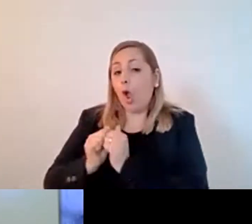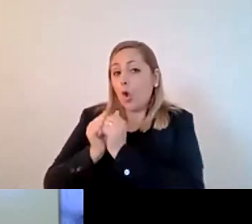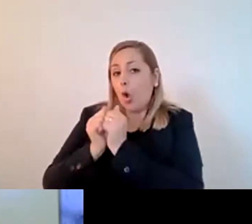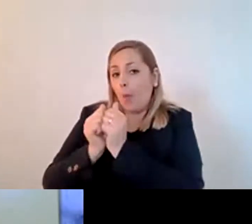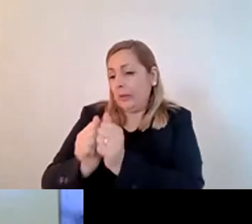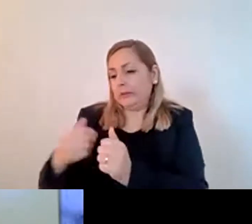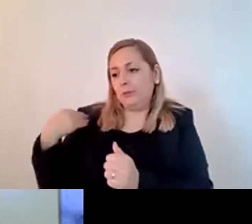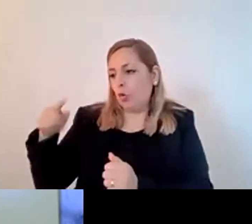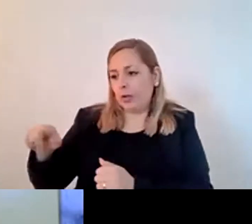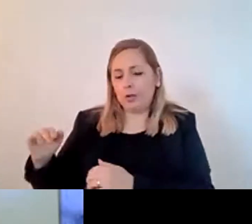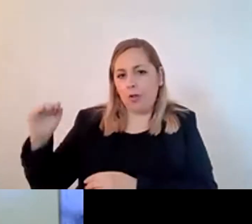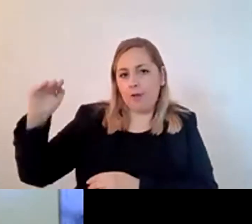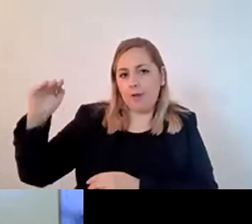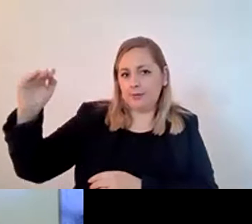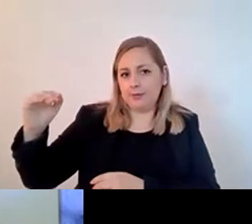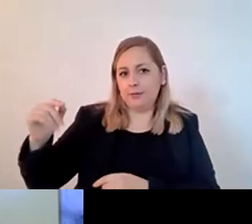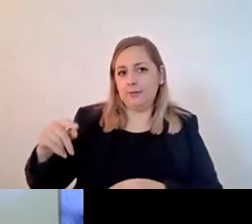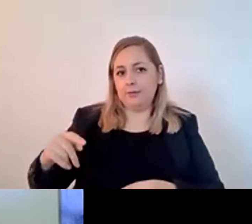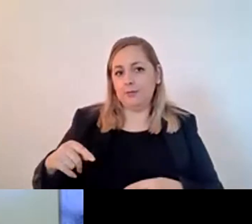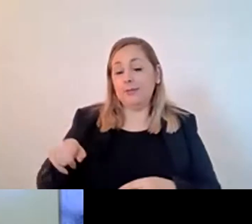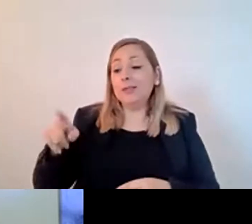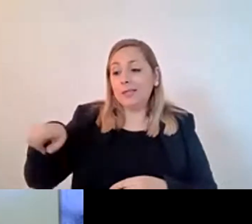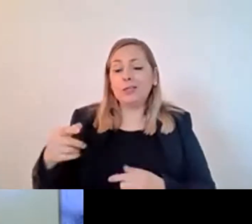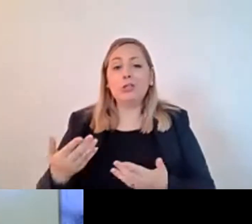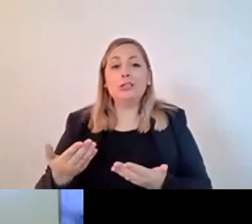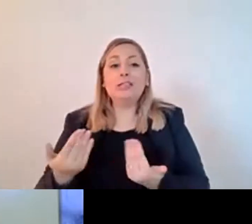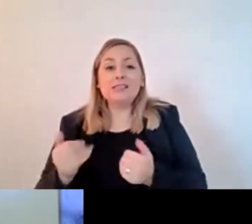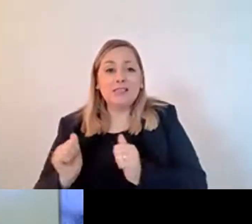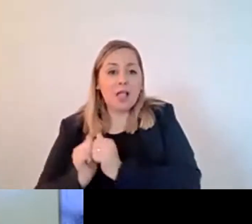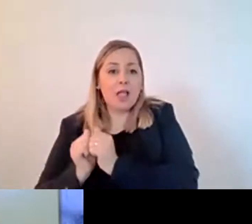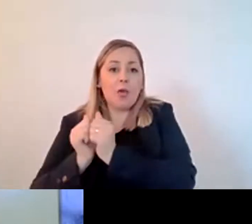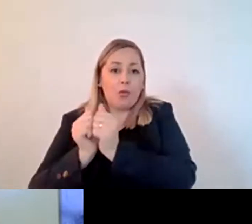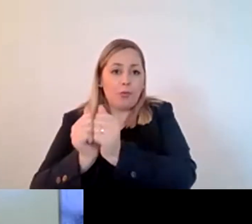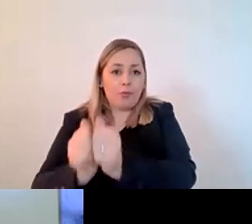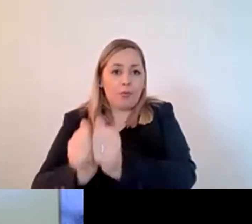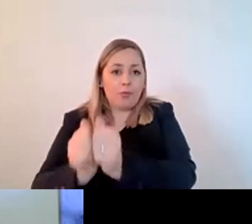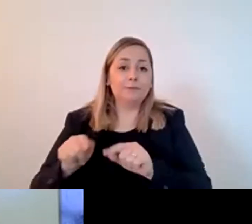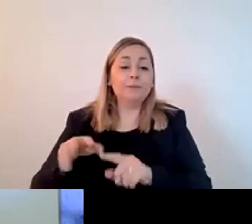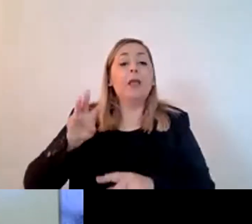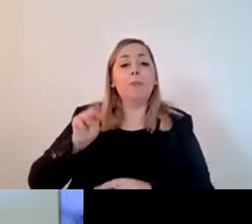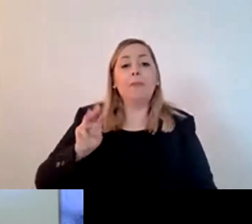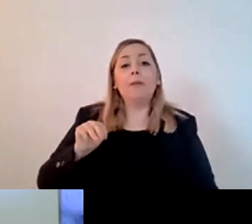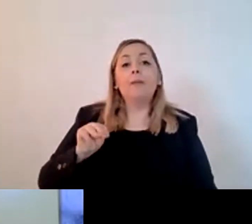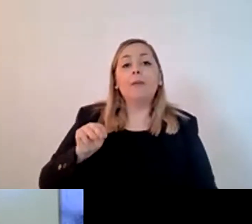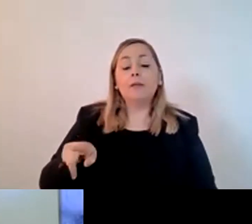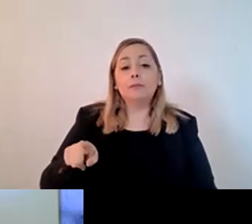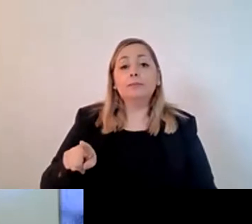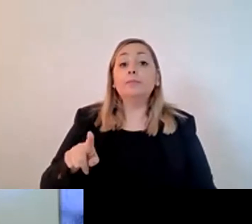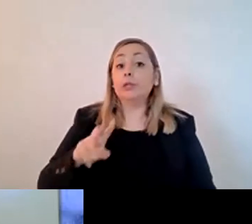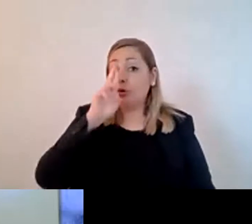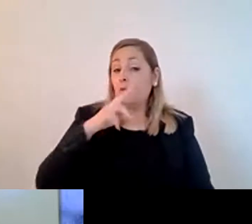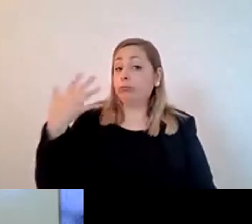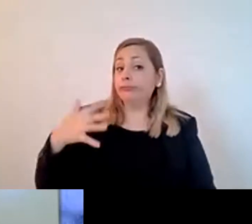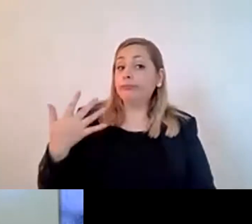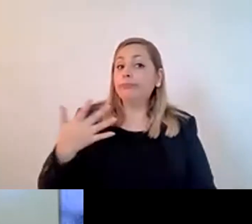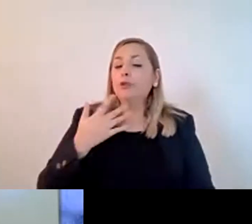sí, sí, de todas maneras. Los necesitan un acompañamiento y en este caso la madre ejerce un rol importante por